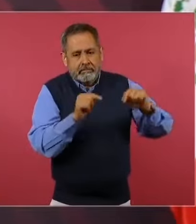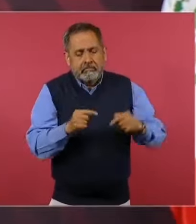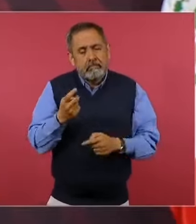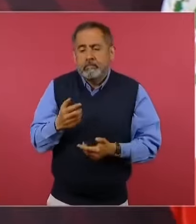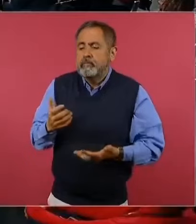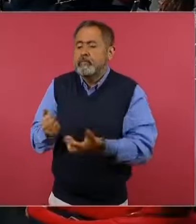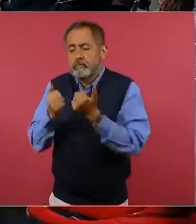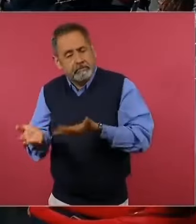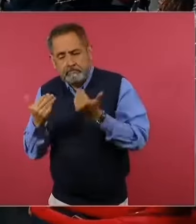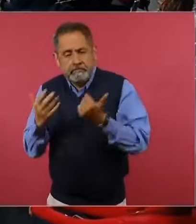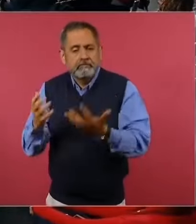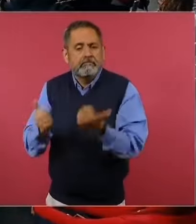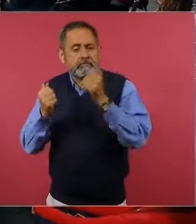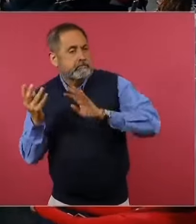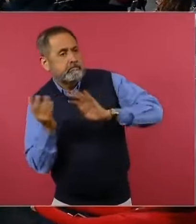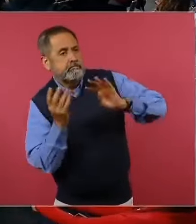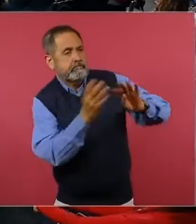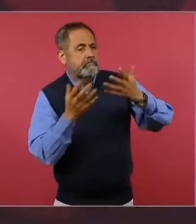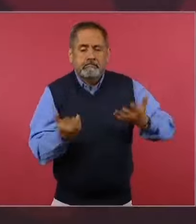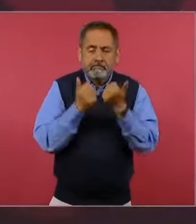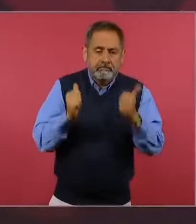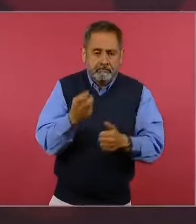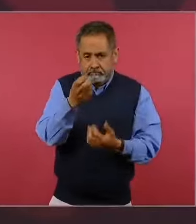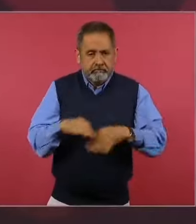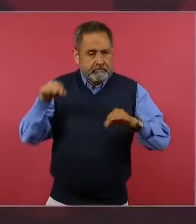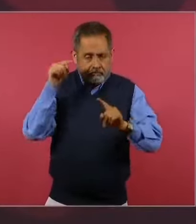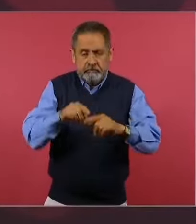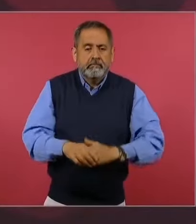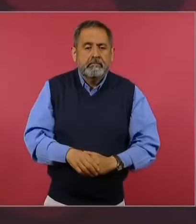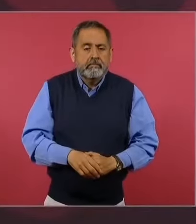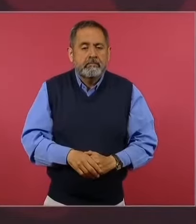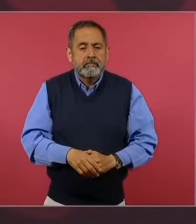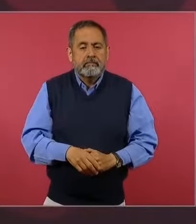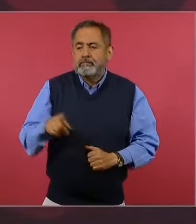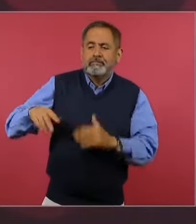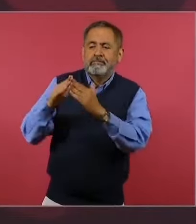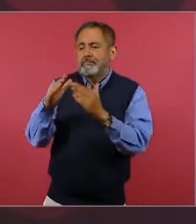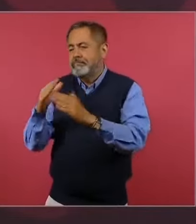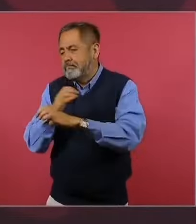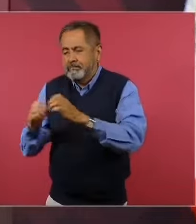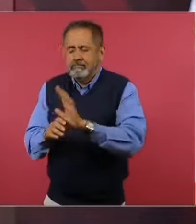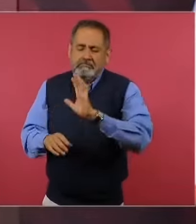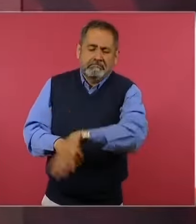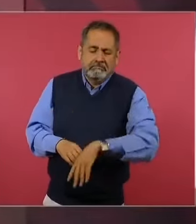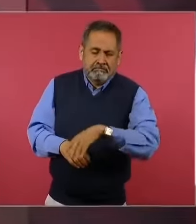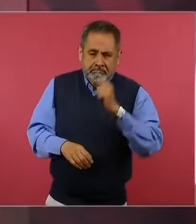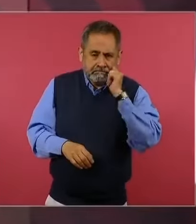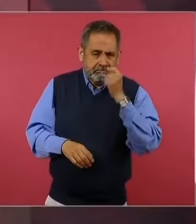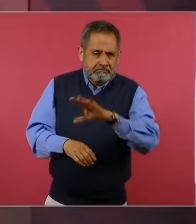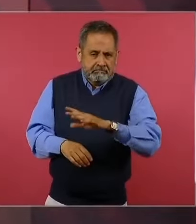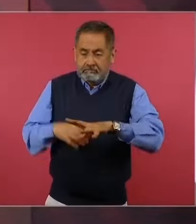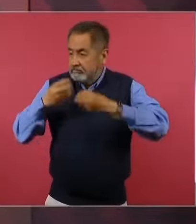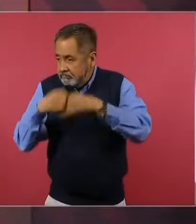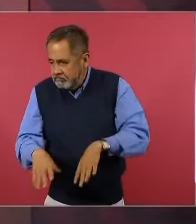salvar vidas. Eso es lo más importante. Ya, lo otro se